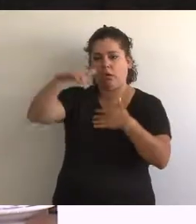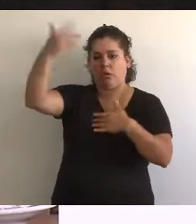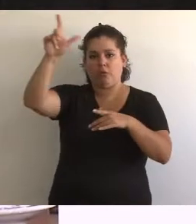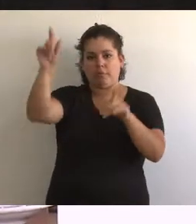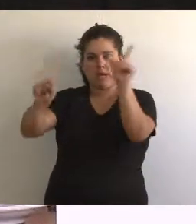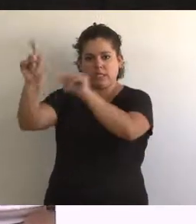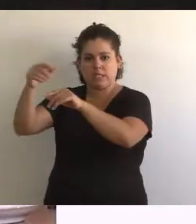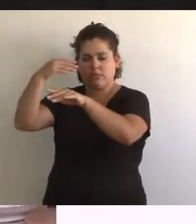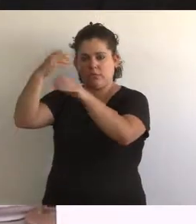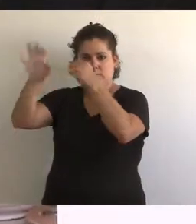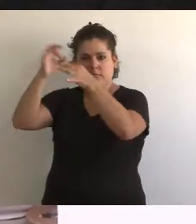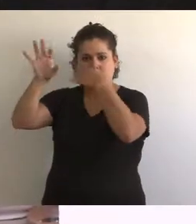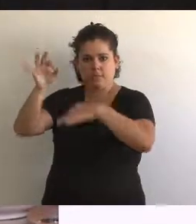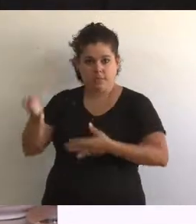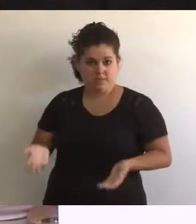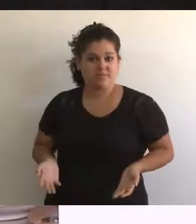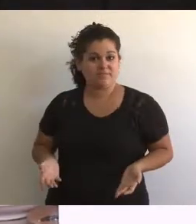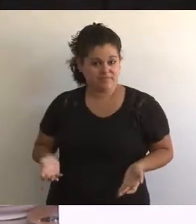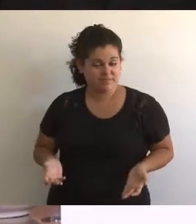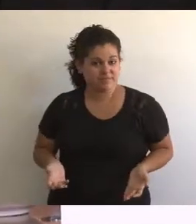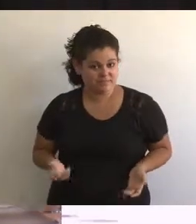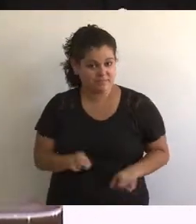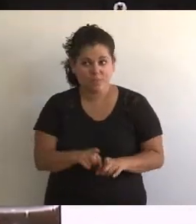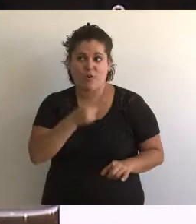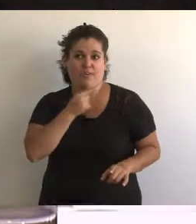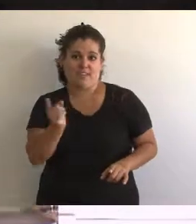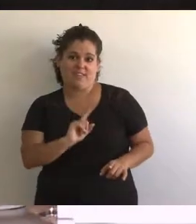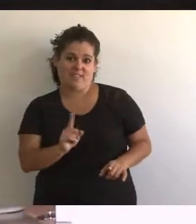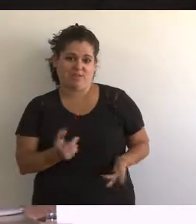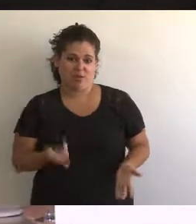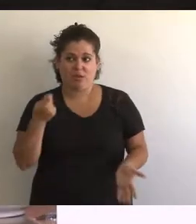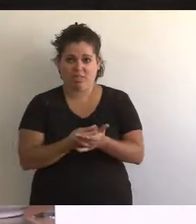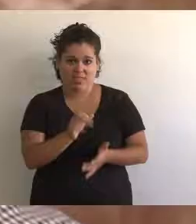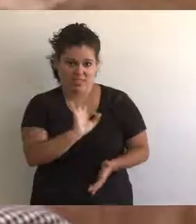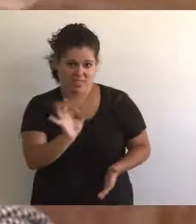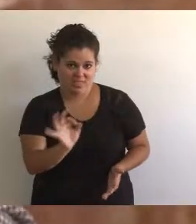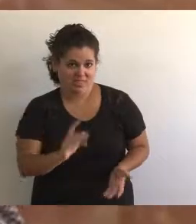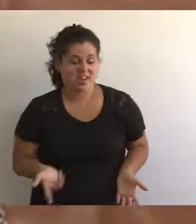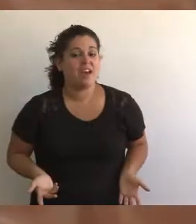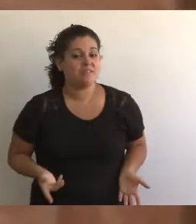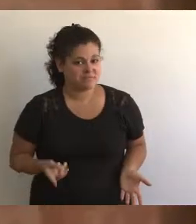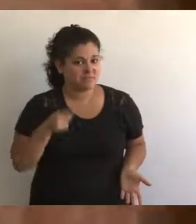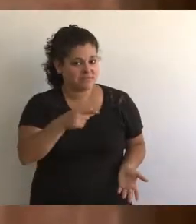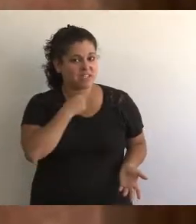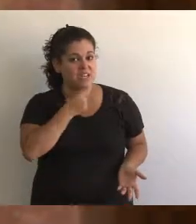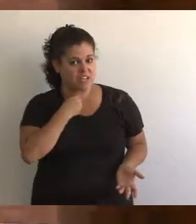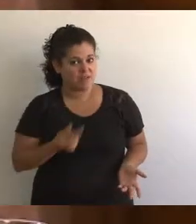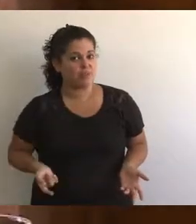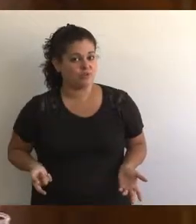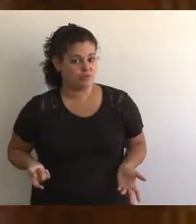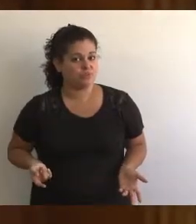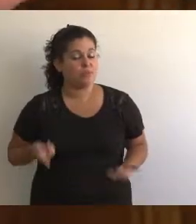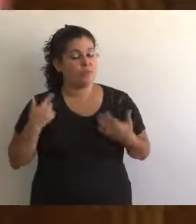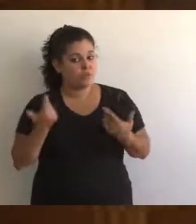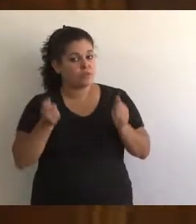y nos mandaban los espejitos. No solo pero 200 años, en los 90 y en los 90 se llevaban sí, todo y tenés no razón. pagaban nada. Y siguen, De ¿no? prácticas Entonces tendremos que responsables regular se esas